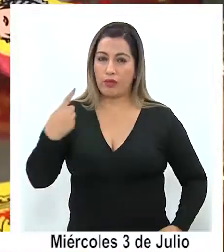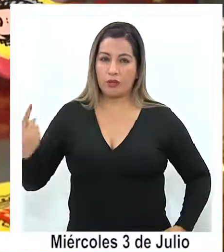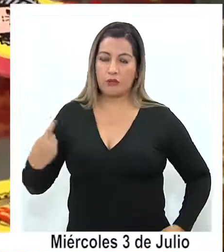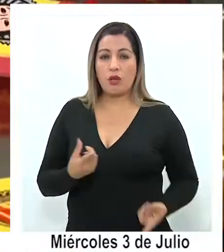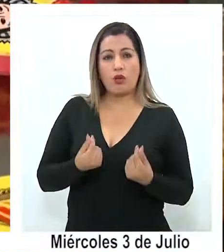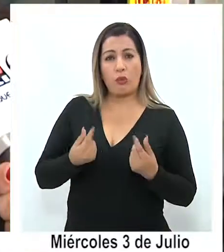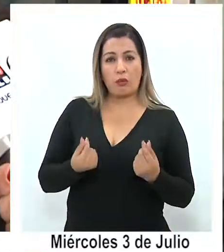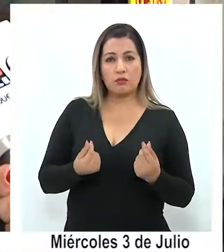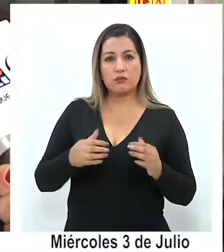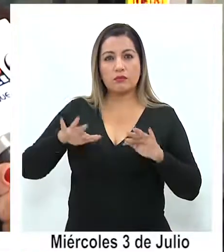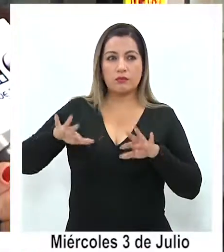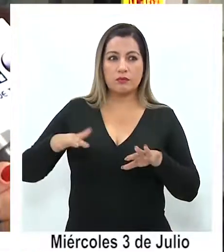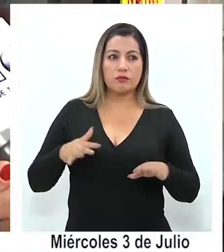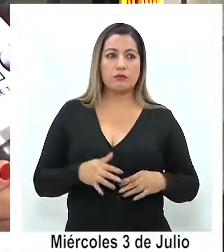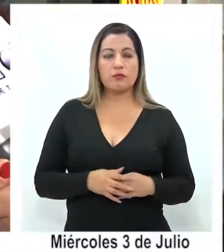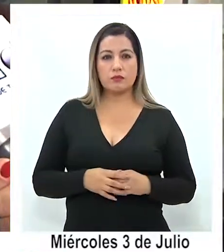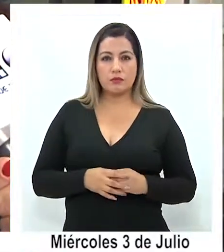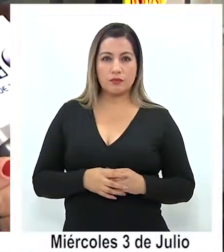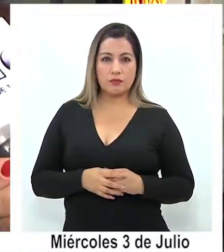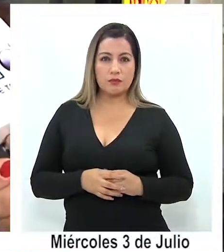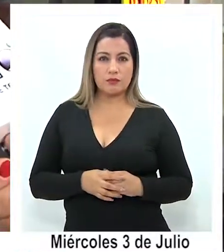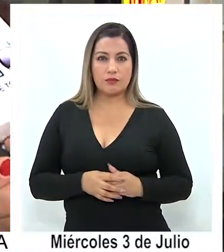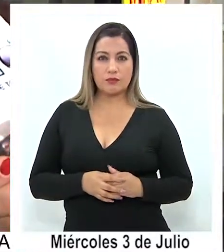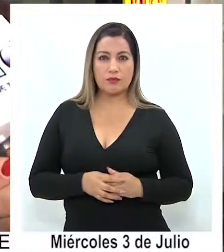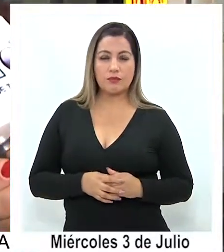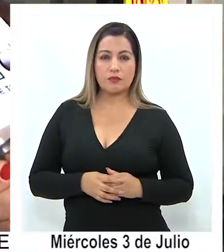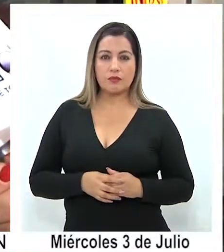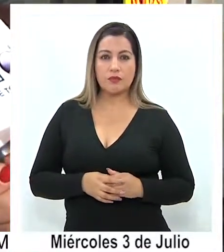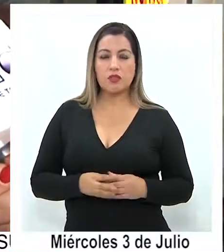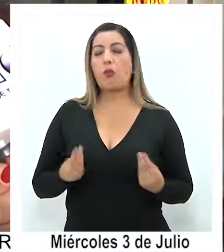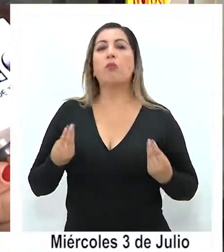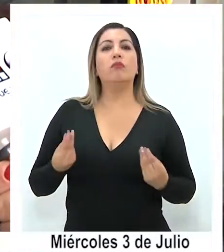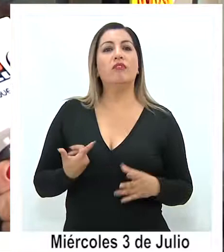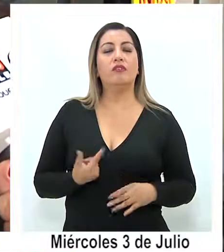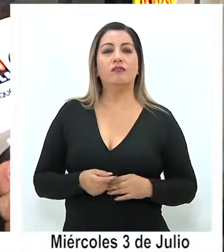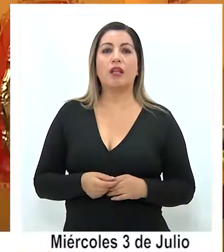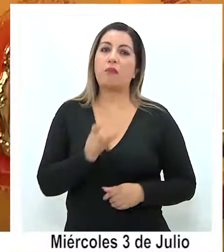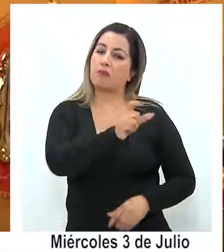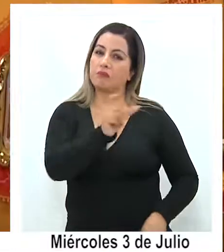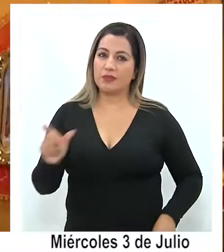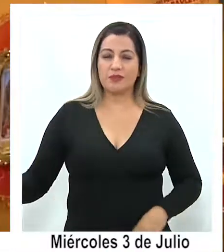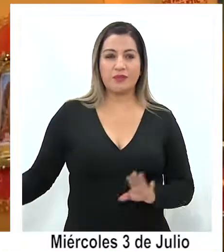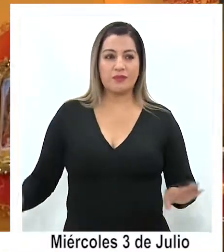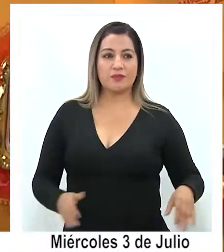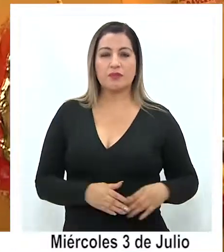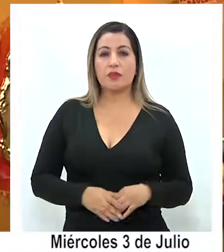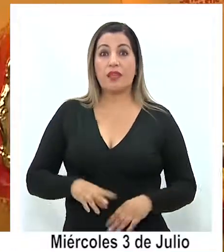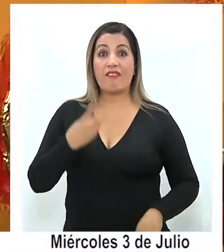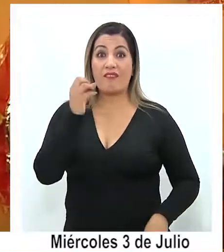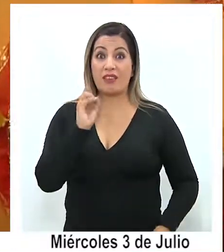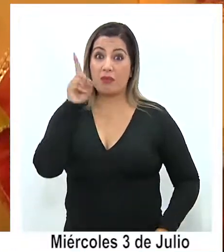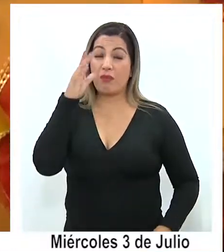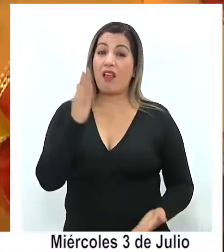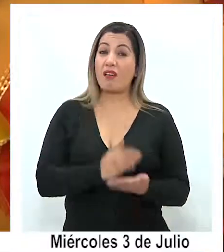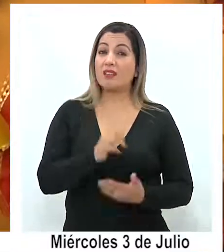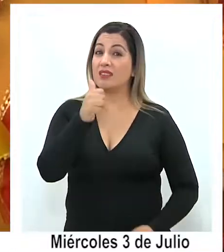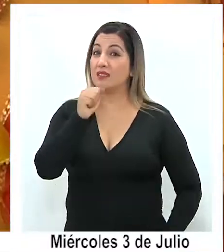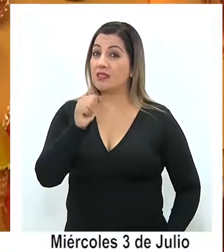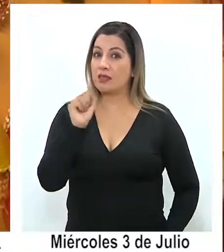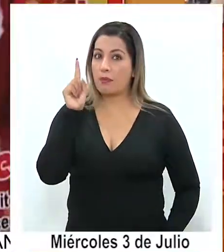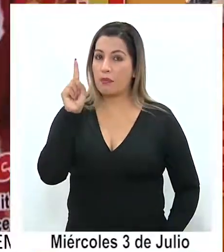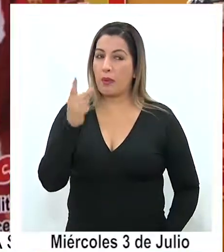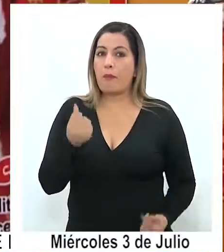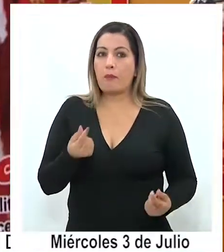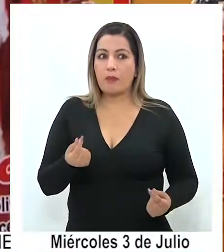precios igual son bien adaptables al cliente. Desde 20 mil hasta 60 mil